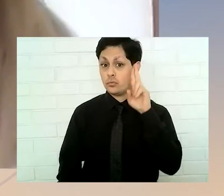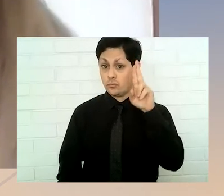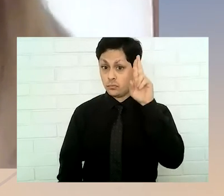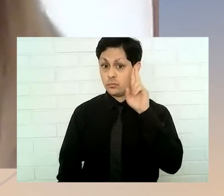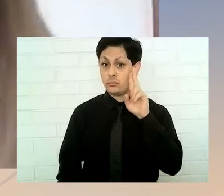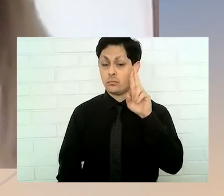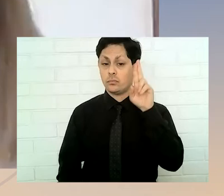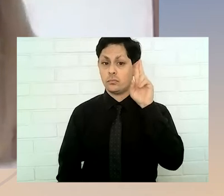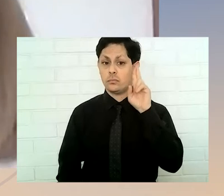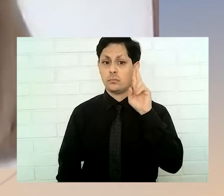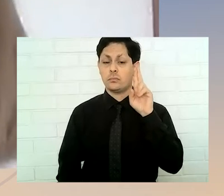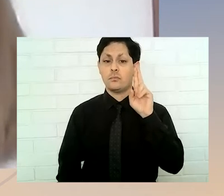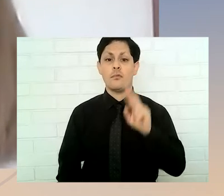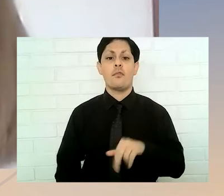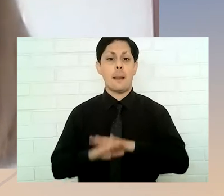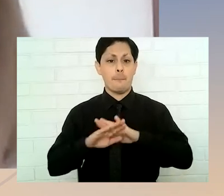Y finalmente,